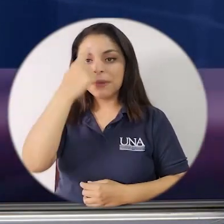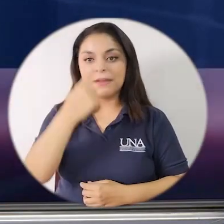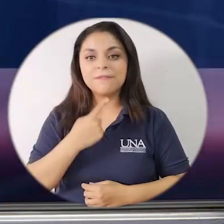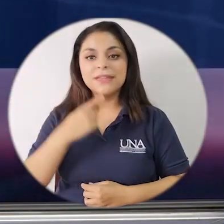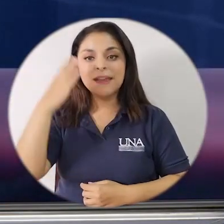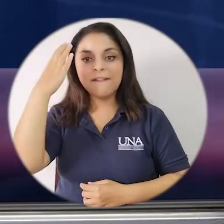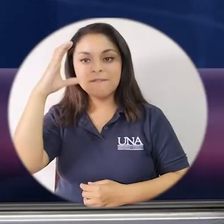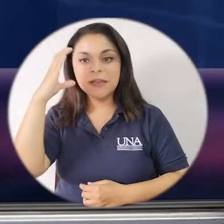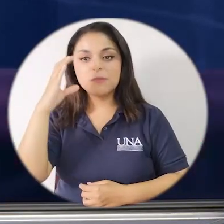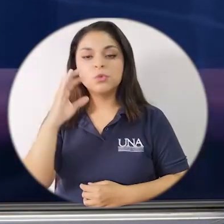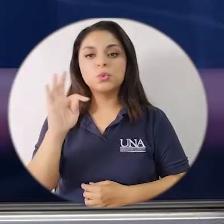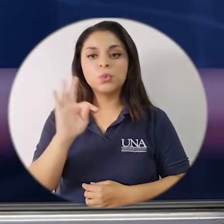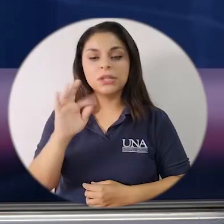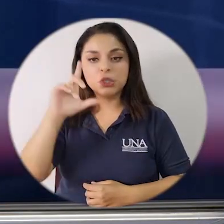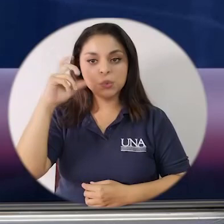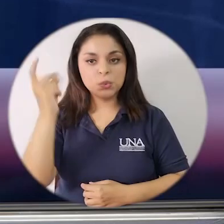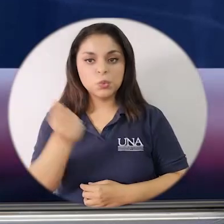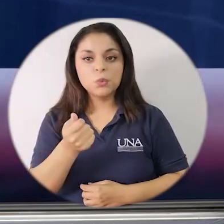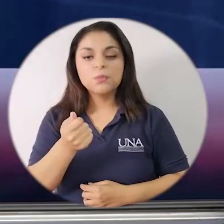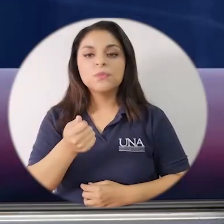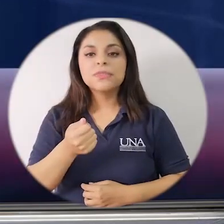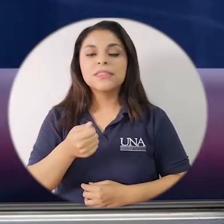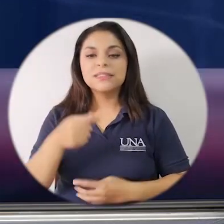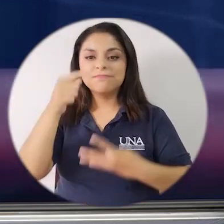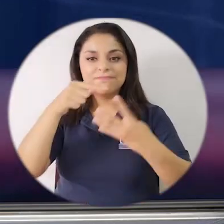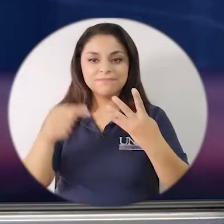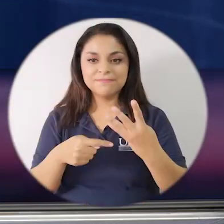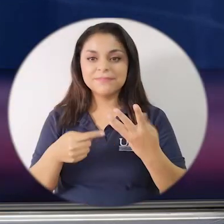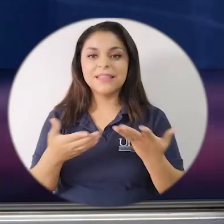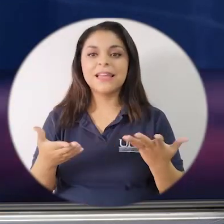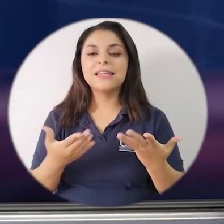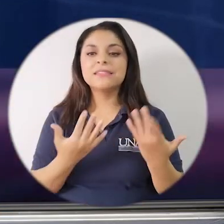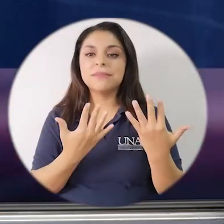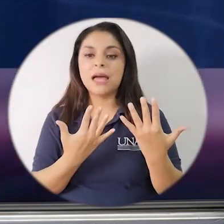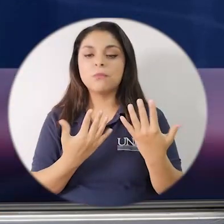www.unacomunica.una.ac.cr, en nuestros perfiles de Facebook, Twitter, YouTube e Instagram